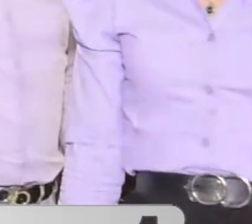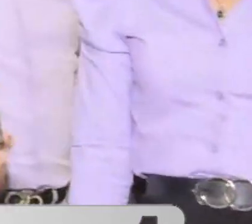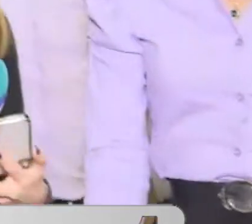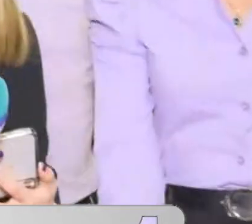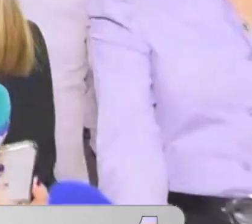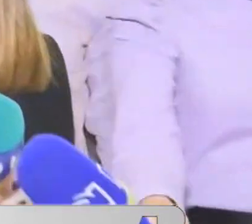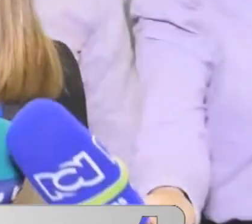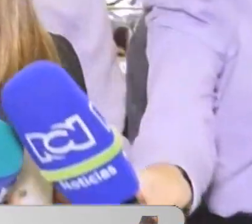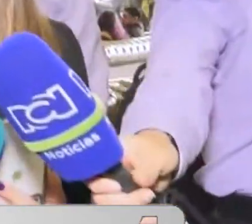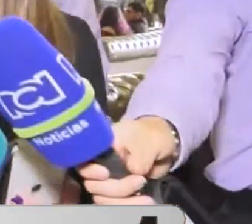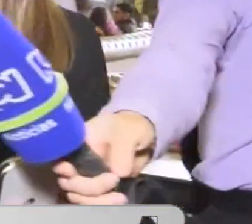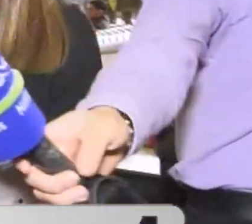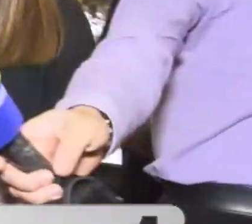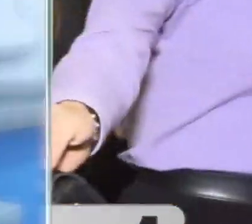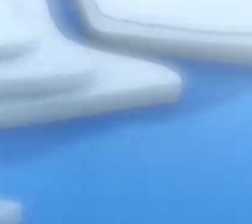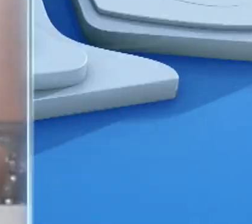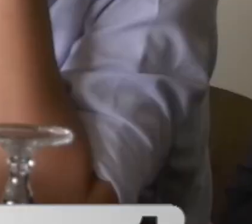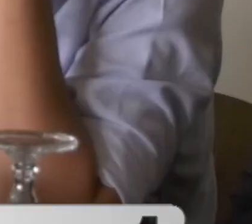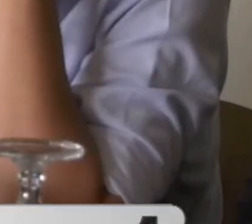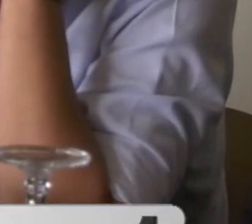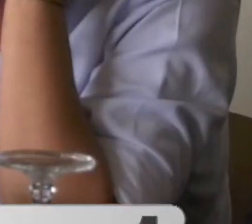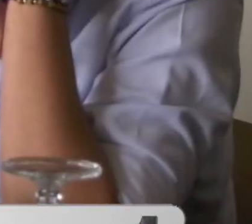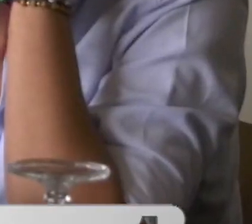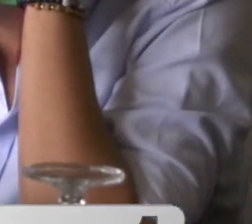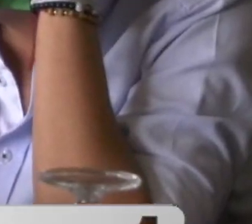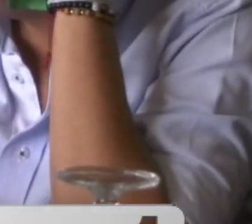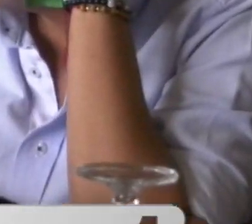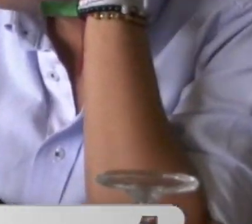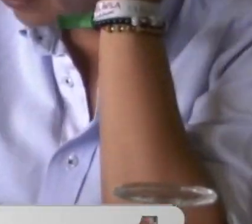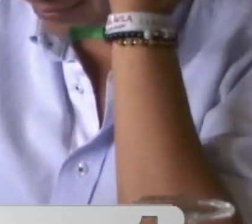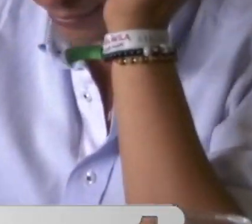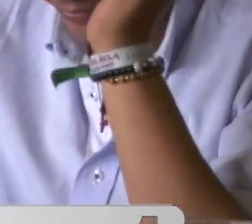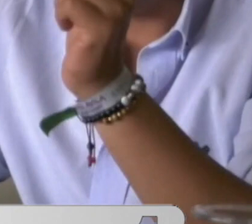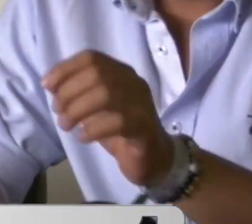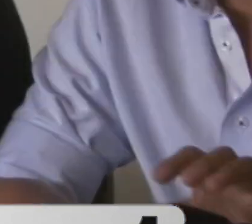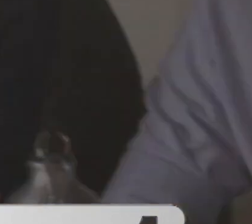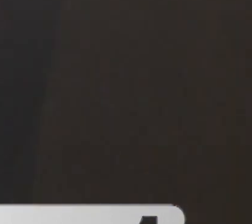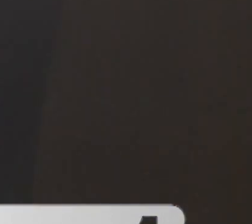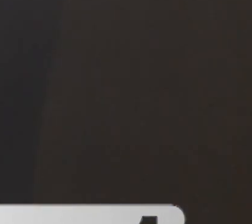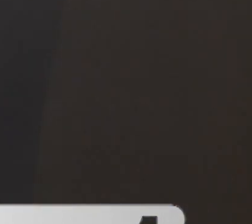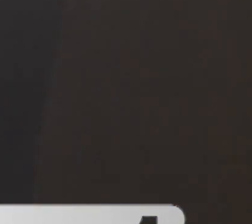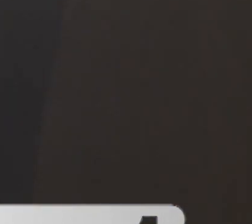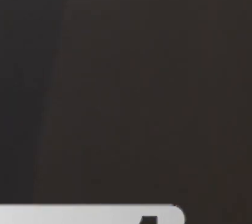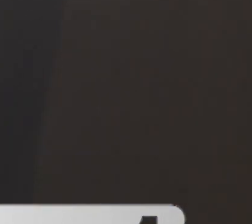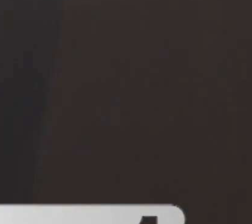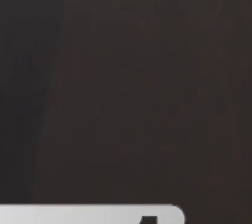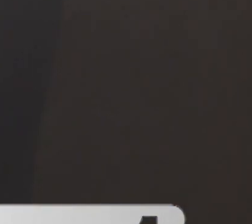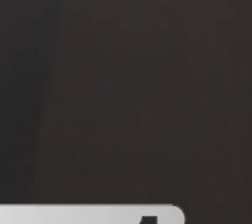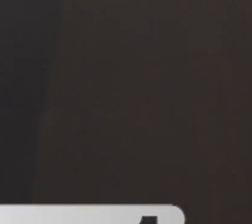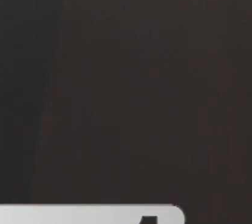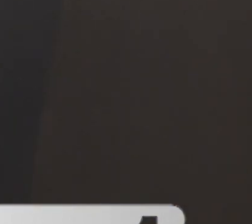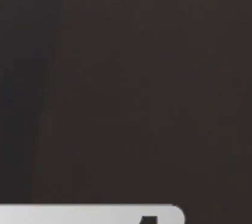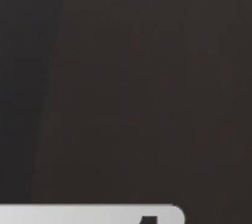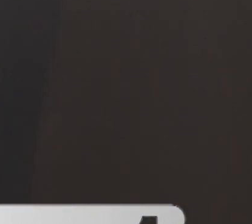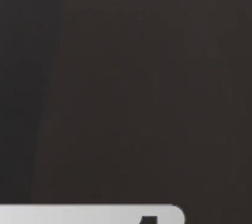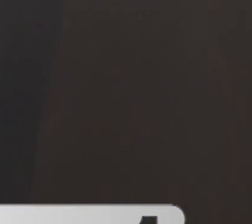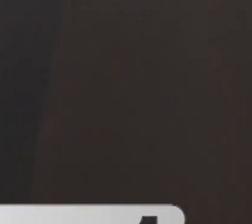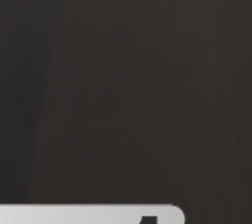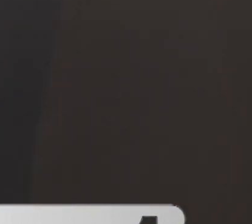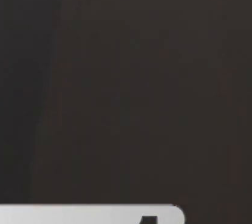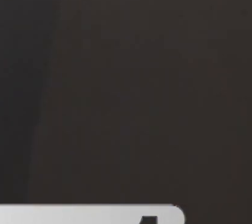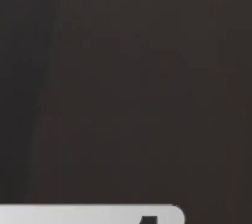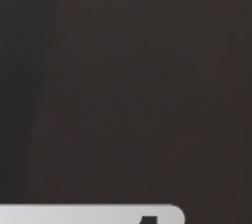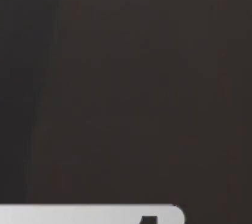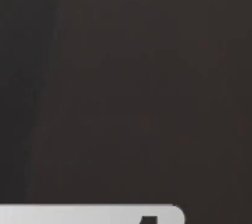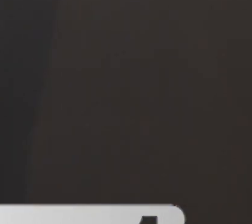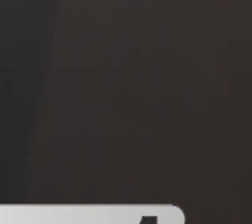del expresidente César Gaviria. Senadora Angélica Lozano le coquetea al candidato Rodolfo Hernández para que se